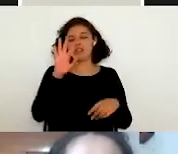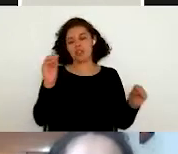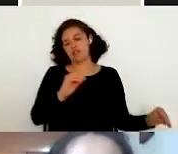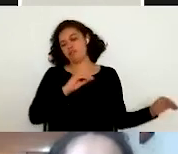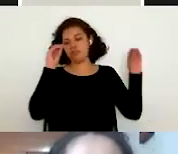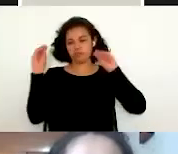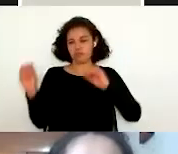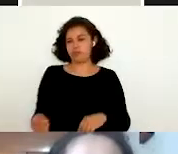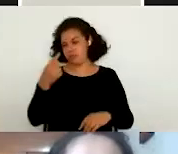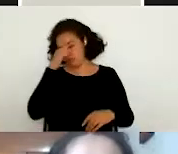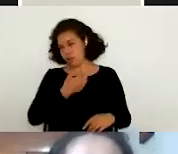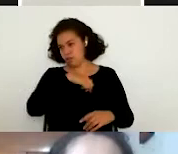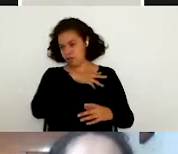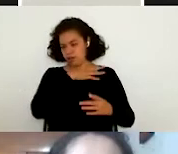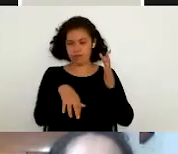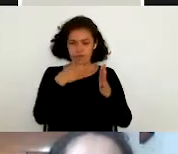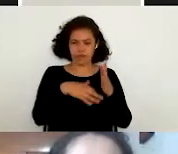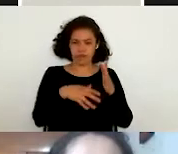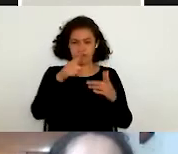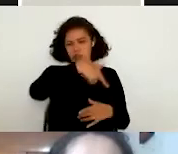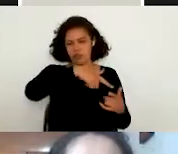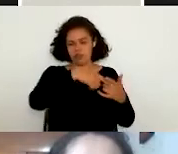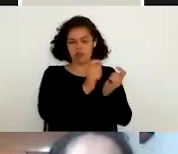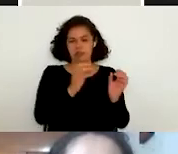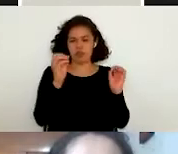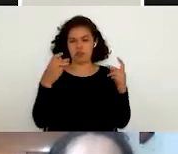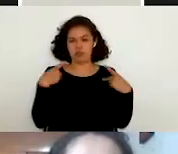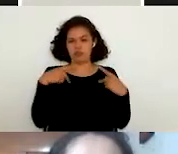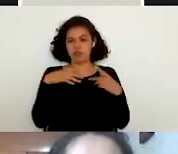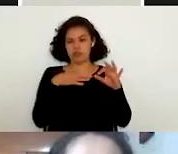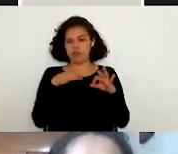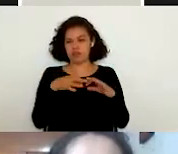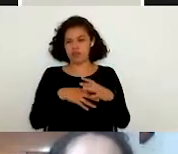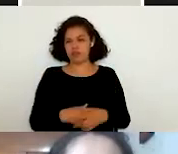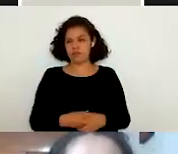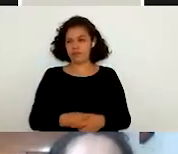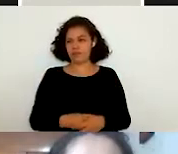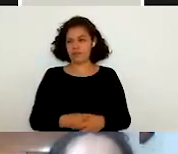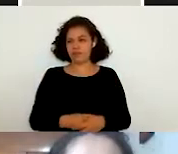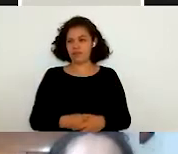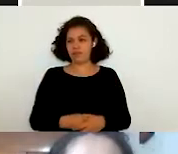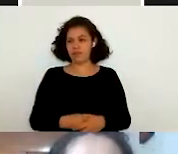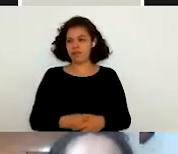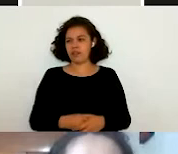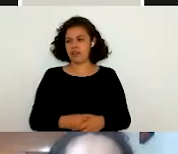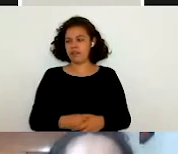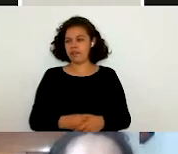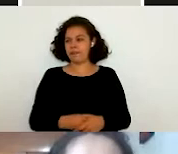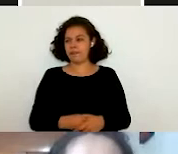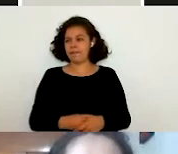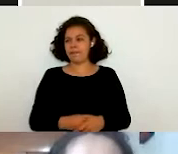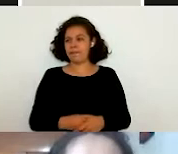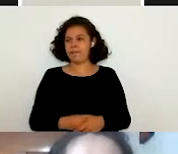poner en riesgo a la población o al personal que está trabajando, ¿no? Para este seguimiento durante